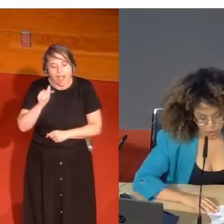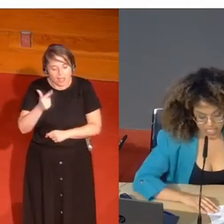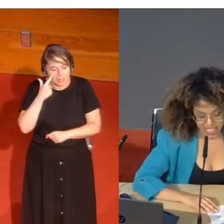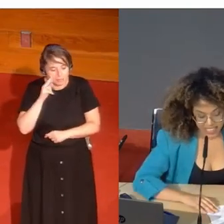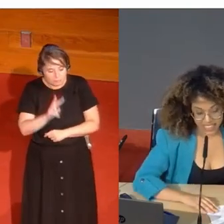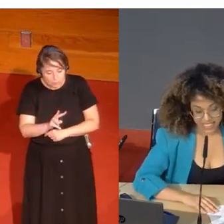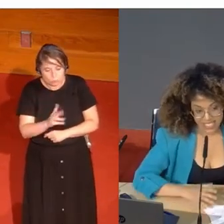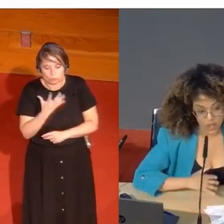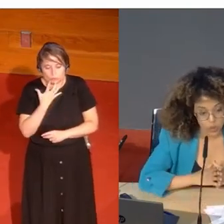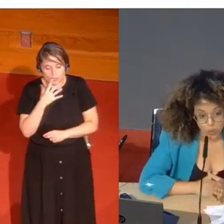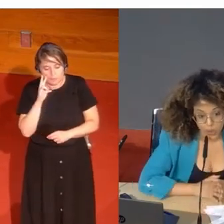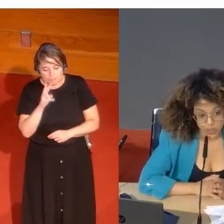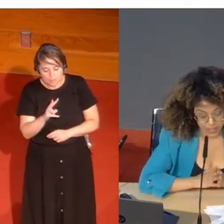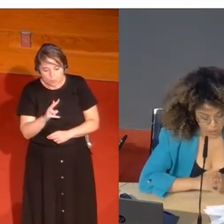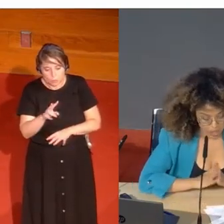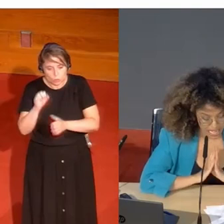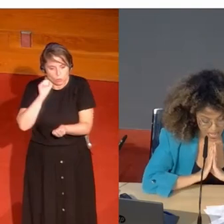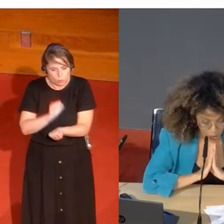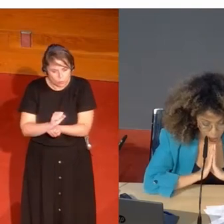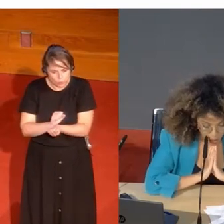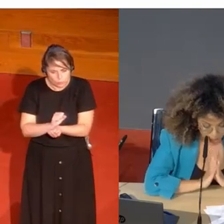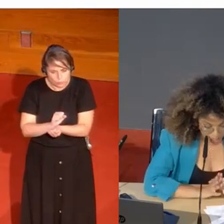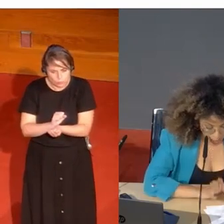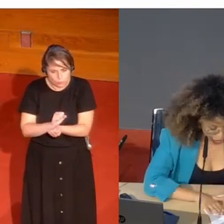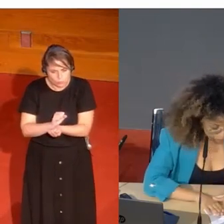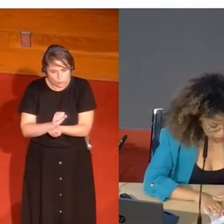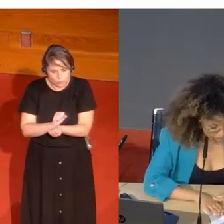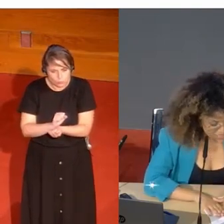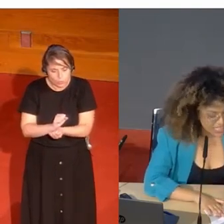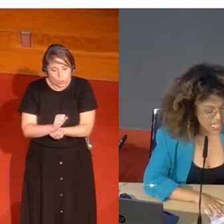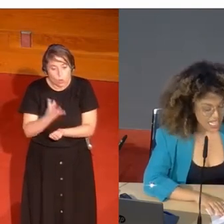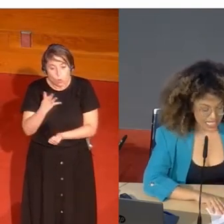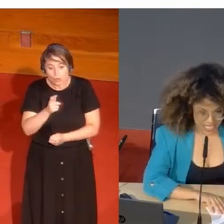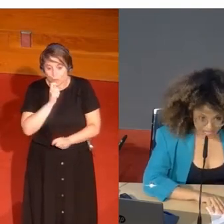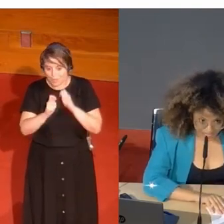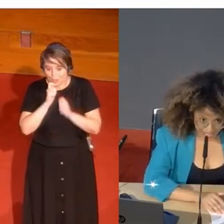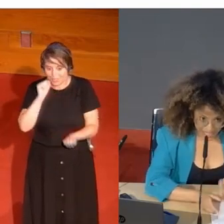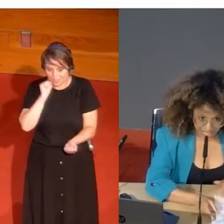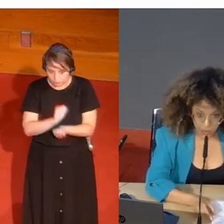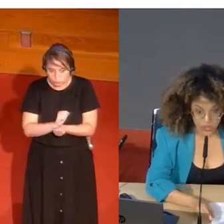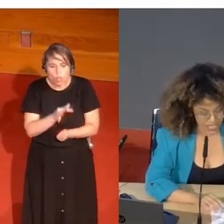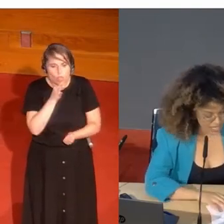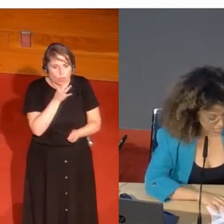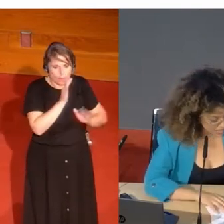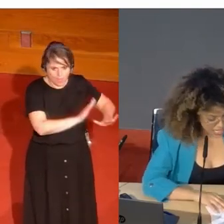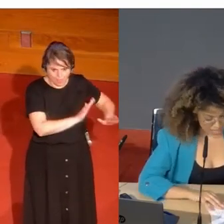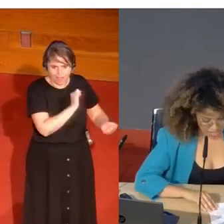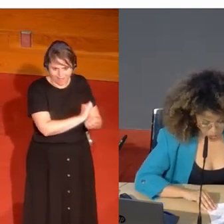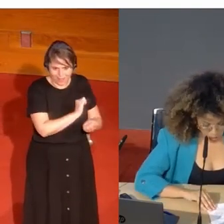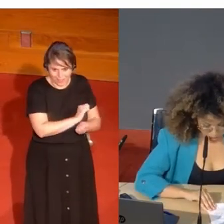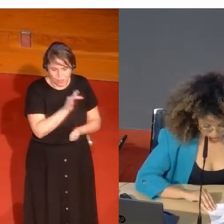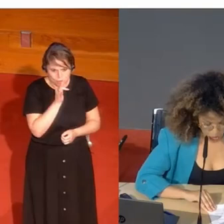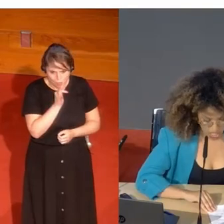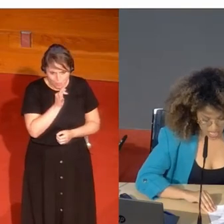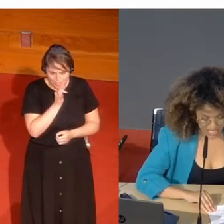encontramos con que ha se detuvieron después a a cuatro period as que siguen encarcelados que se han